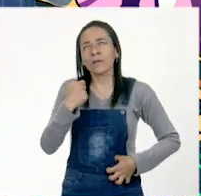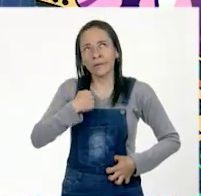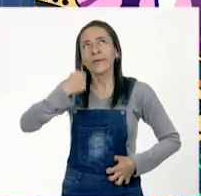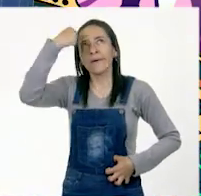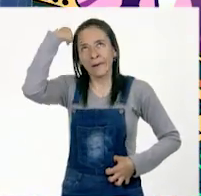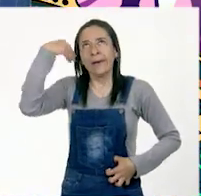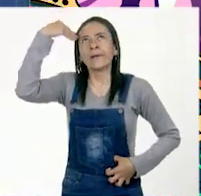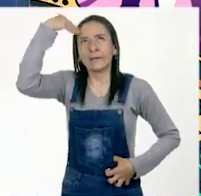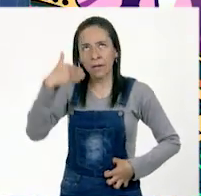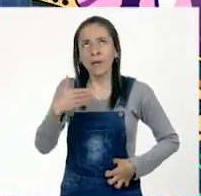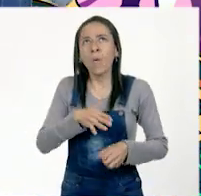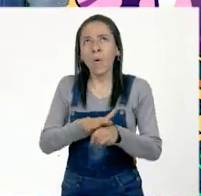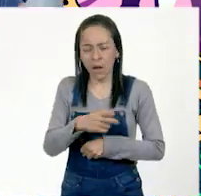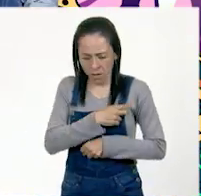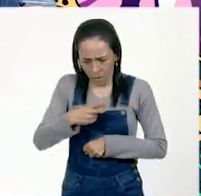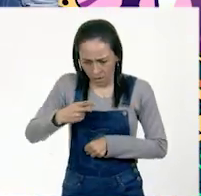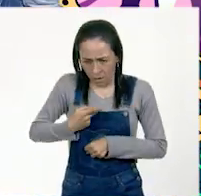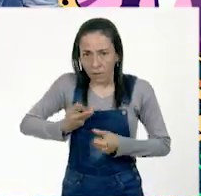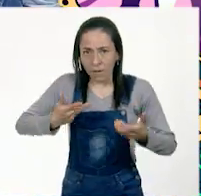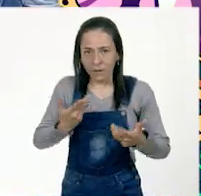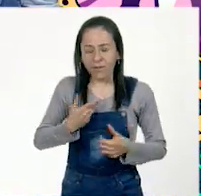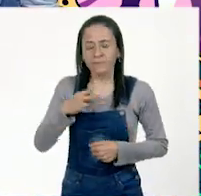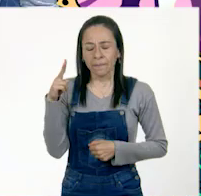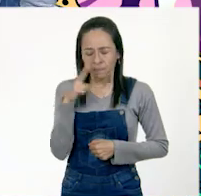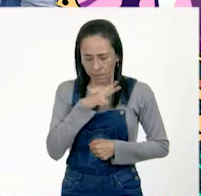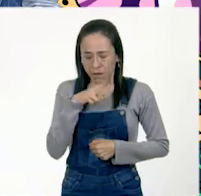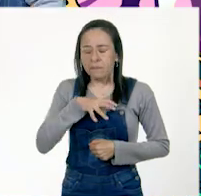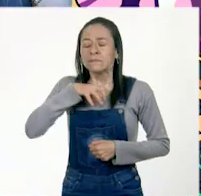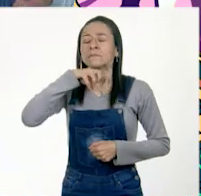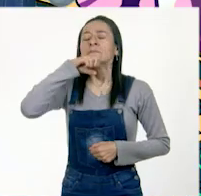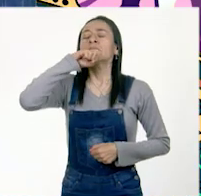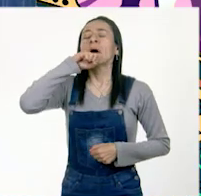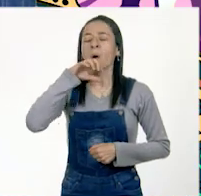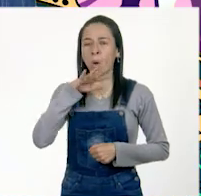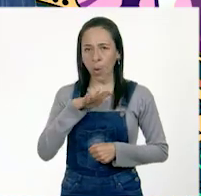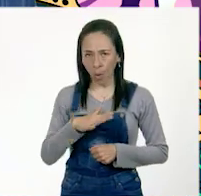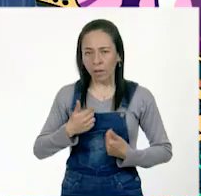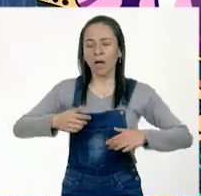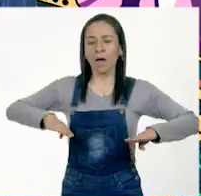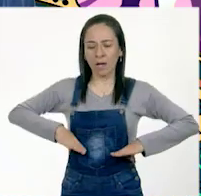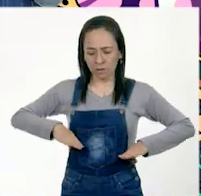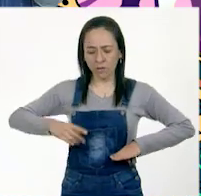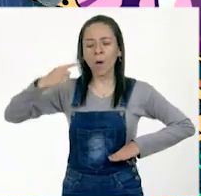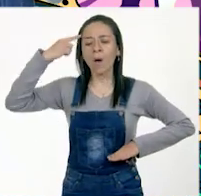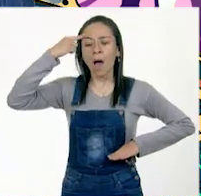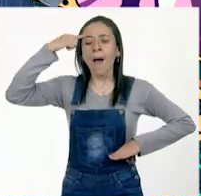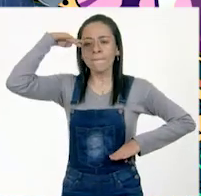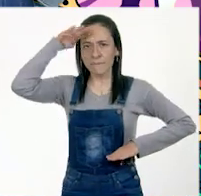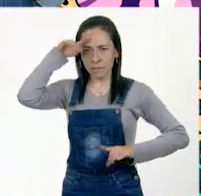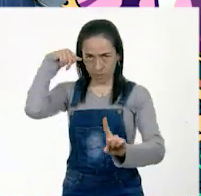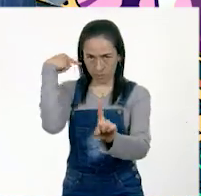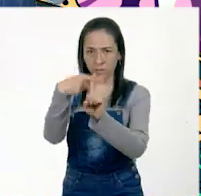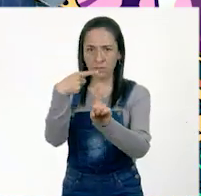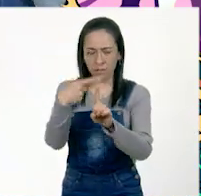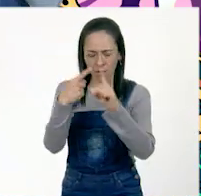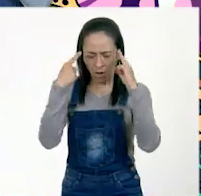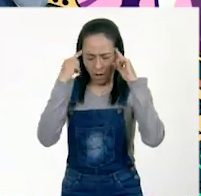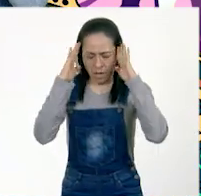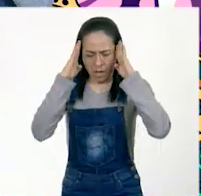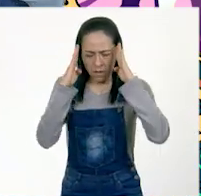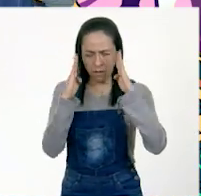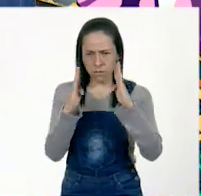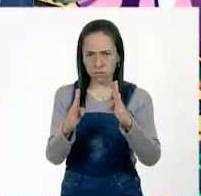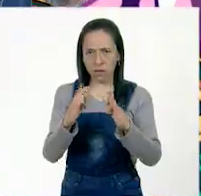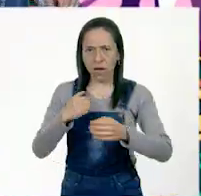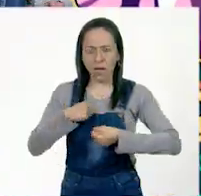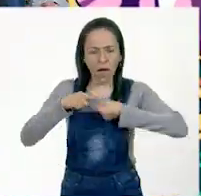profundo. Ah, tengo una actitud positiva ante la situación. Y me concentro. Seguro puedo continuar con mi